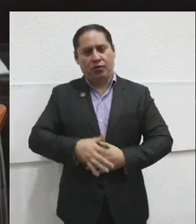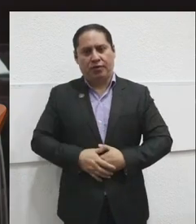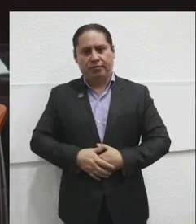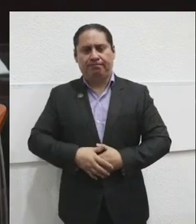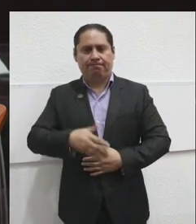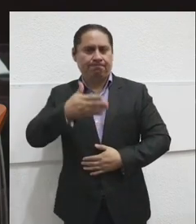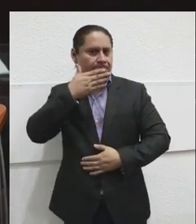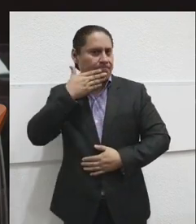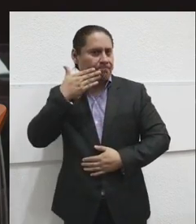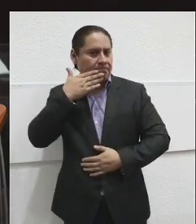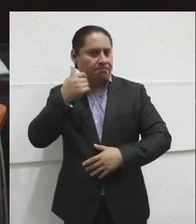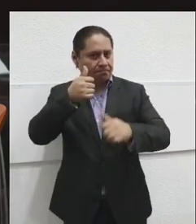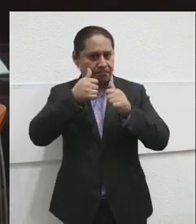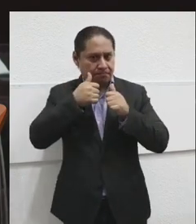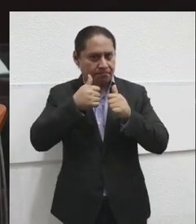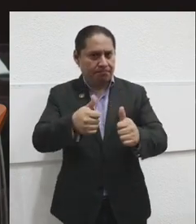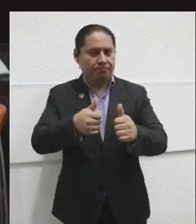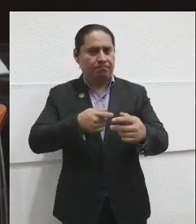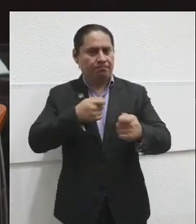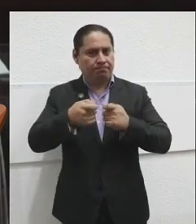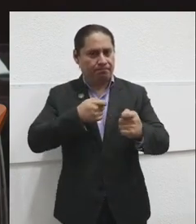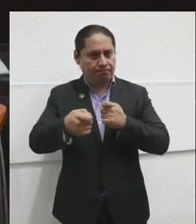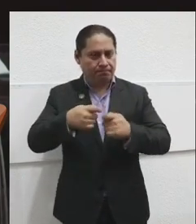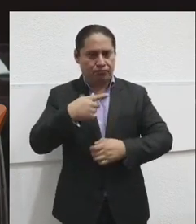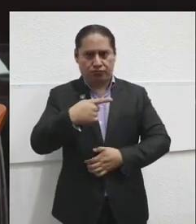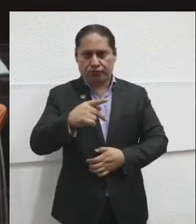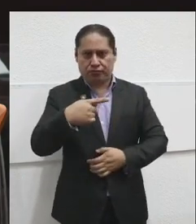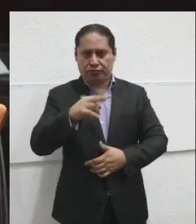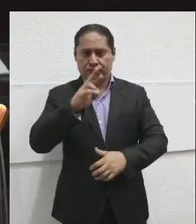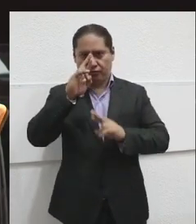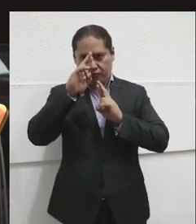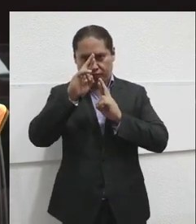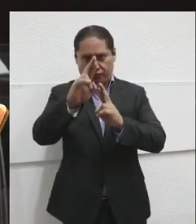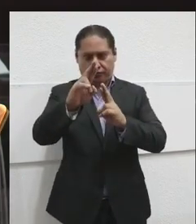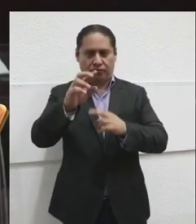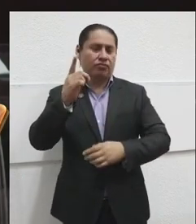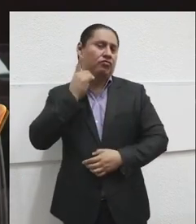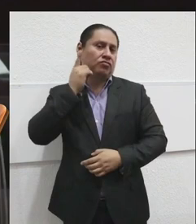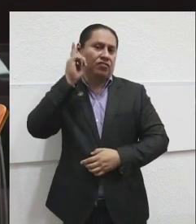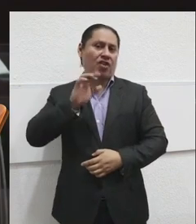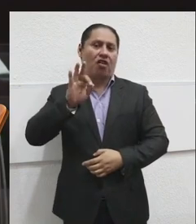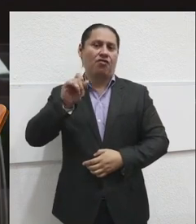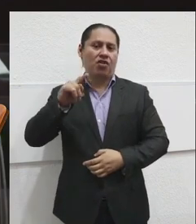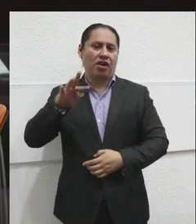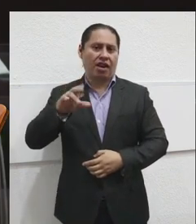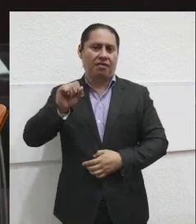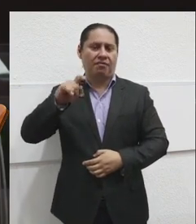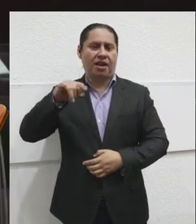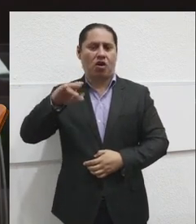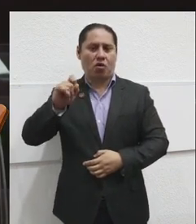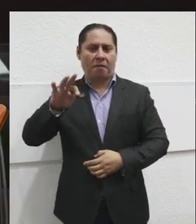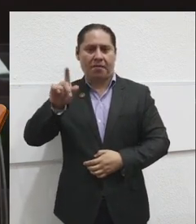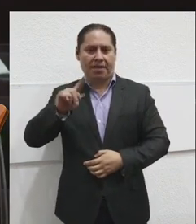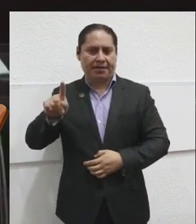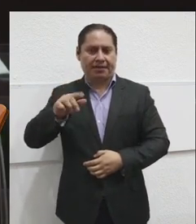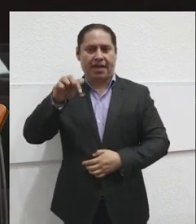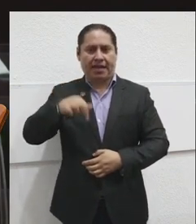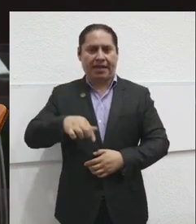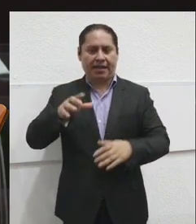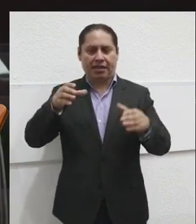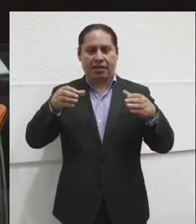de su amable atención y trámite correspondiente. Respetuosamente, diputada Floralma Gómez Santis, integrante